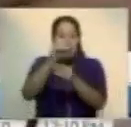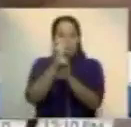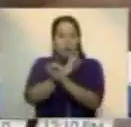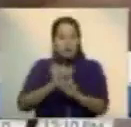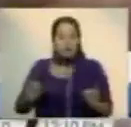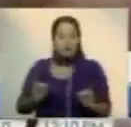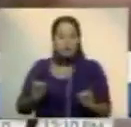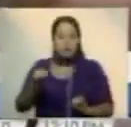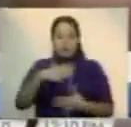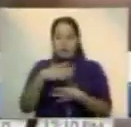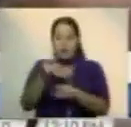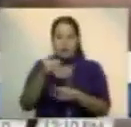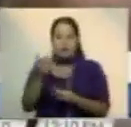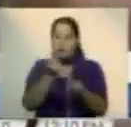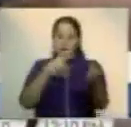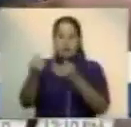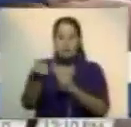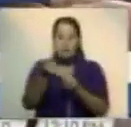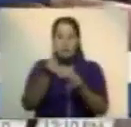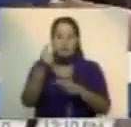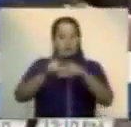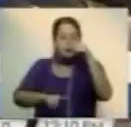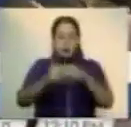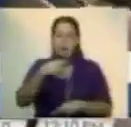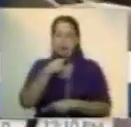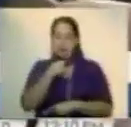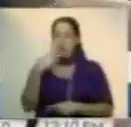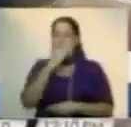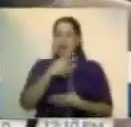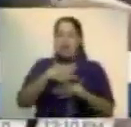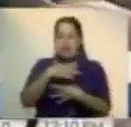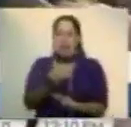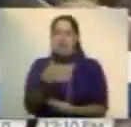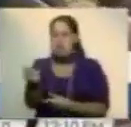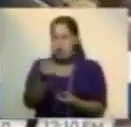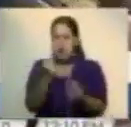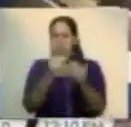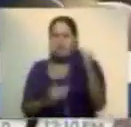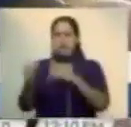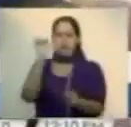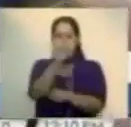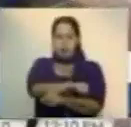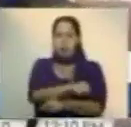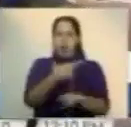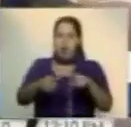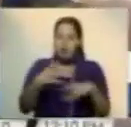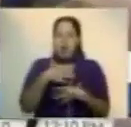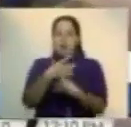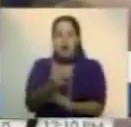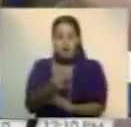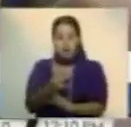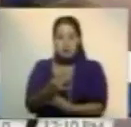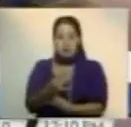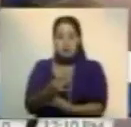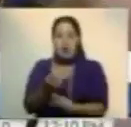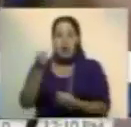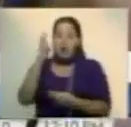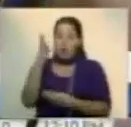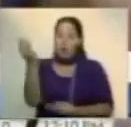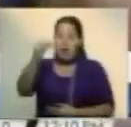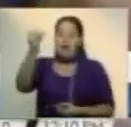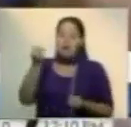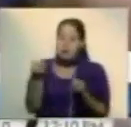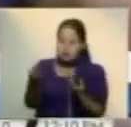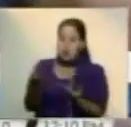críticas y de los intereses económicos, demostrando una vez más que aquí no hay intereses económicos que se sobrepongan al interés del beneficio y